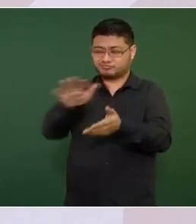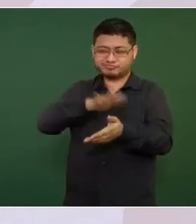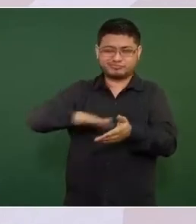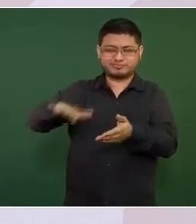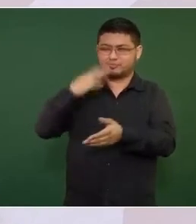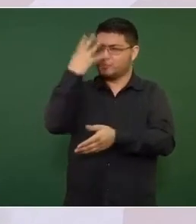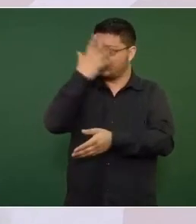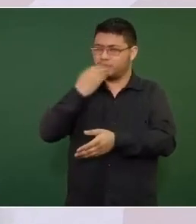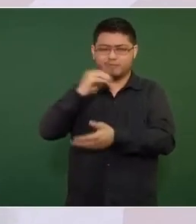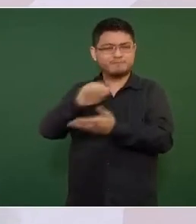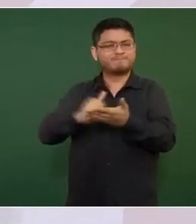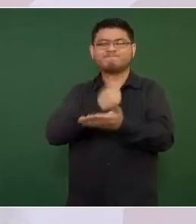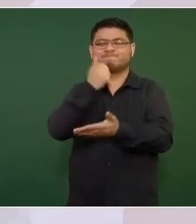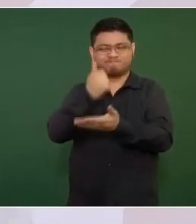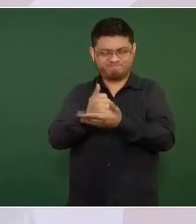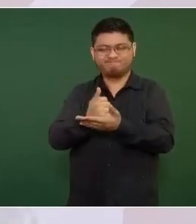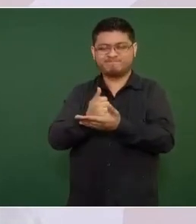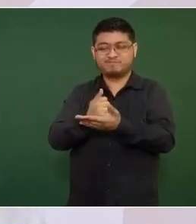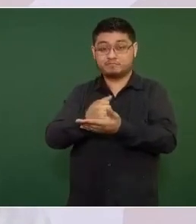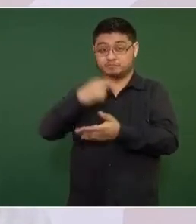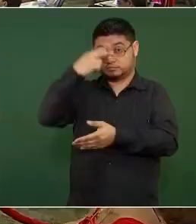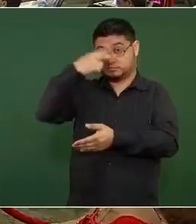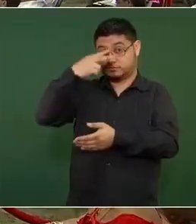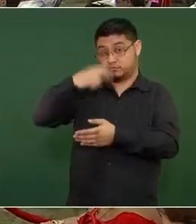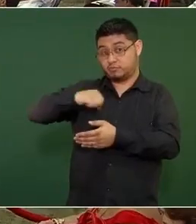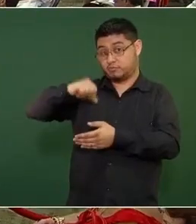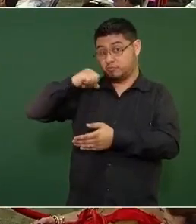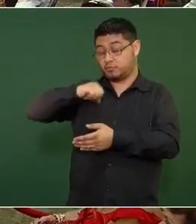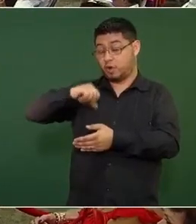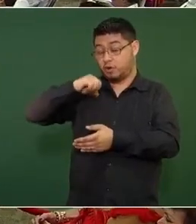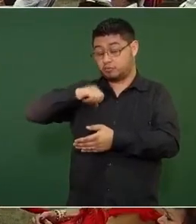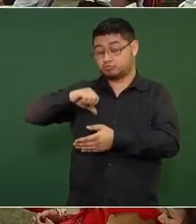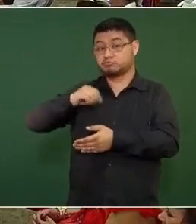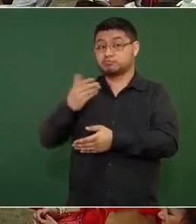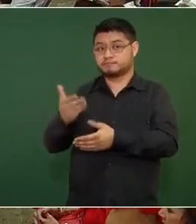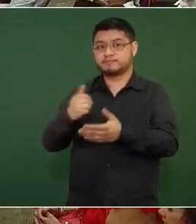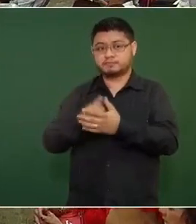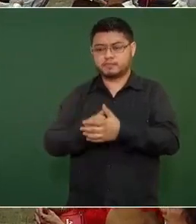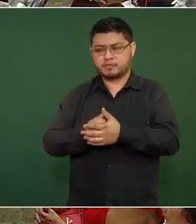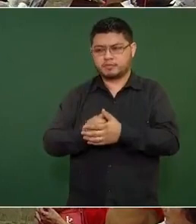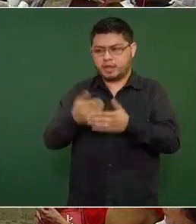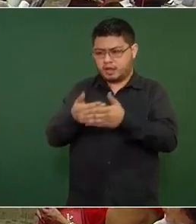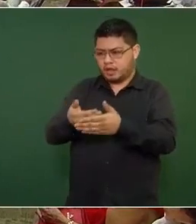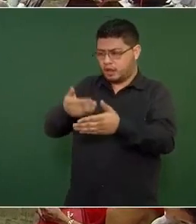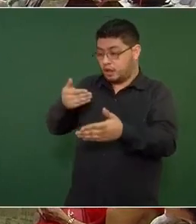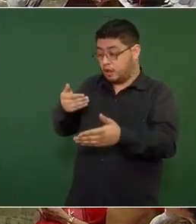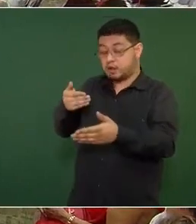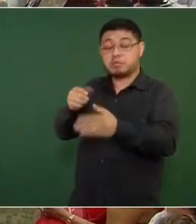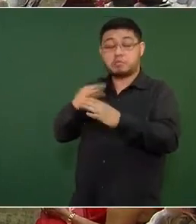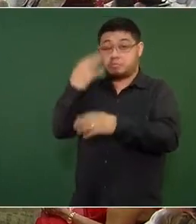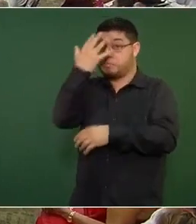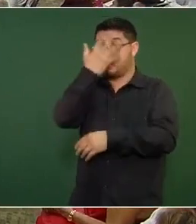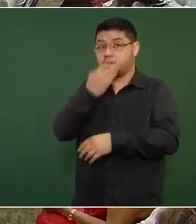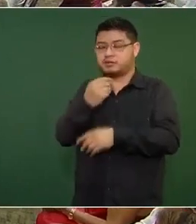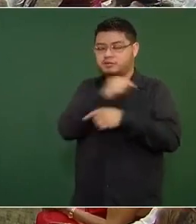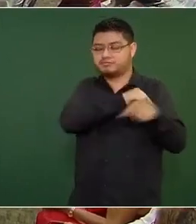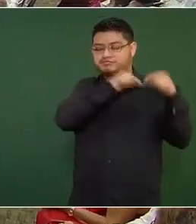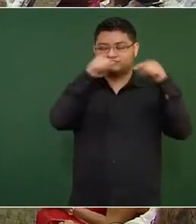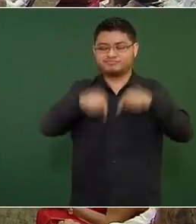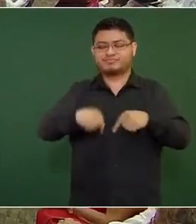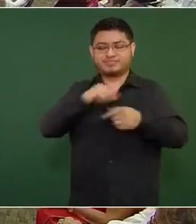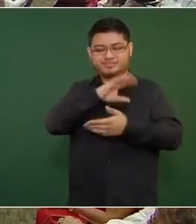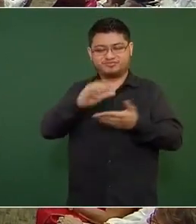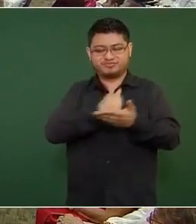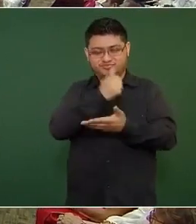ciudades del México antiguo, tanto prehispánicas como esta bella ciudad colonial